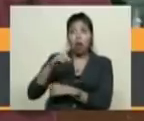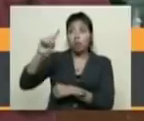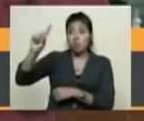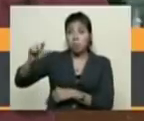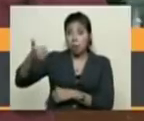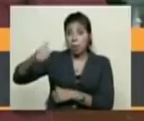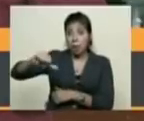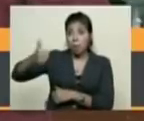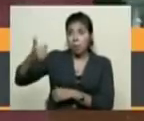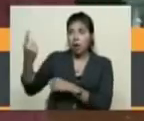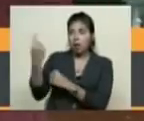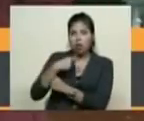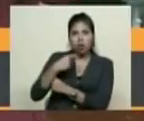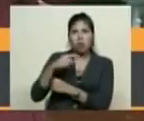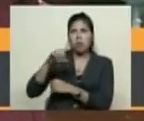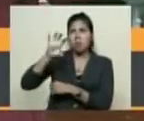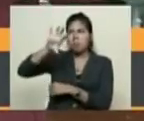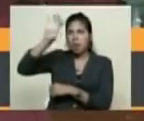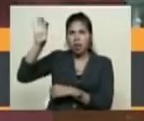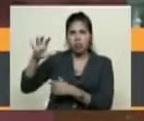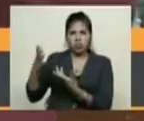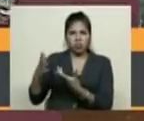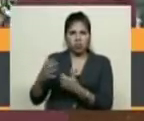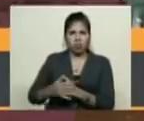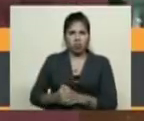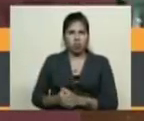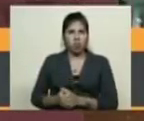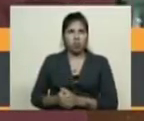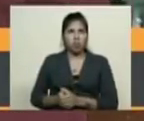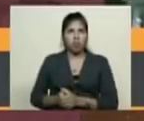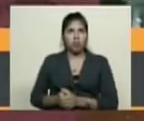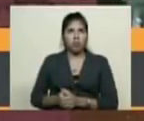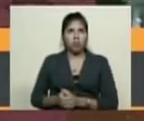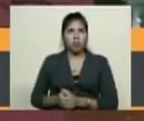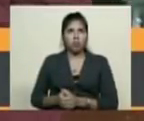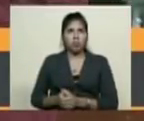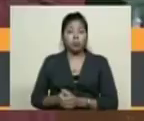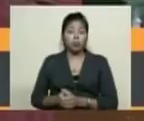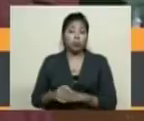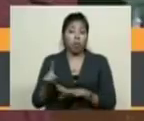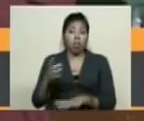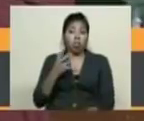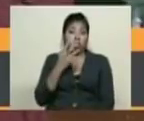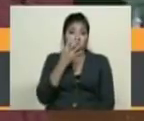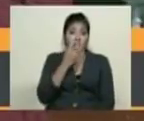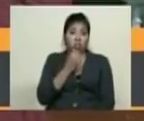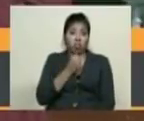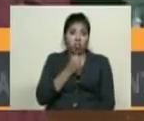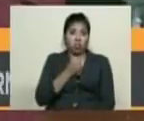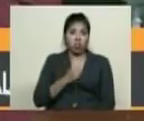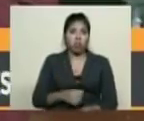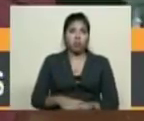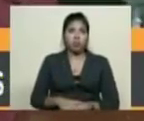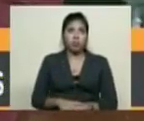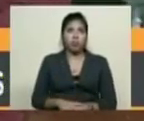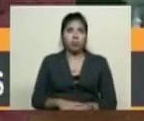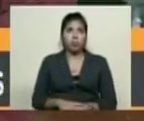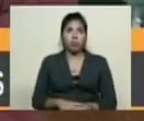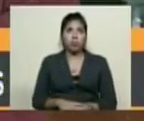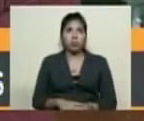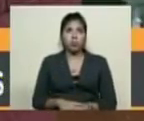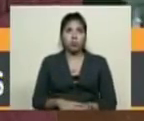otro gobierno del mundo para realizar su vida política e institucional. Sería muy triste. Es una pretensión